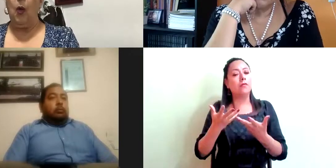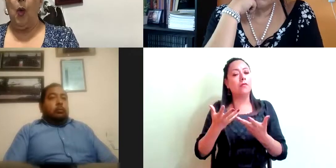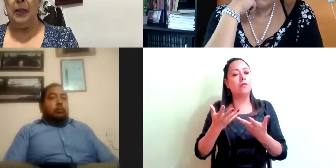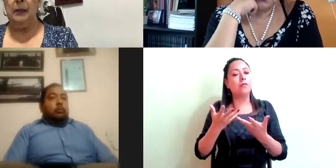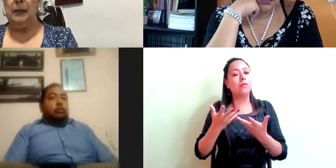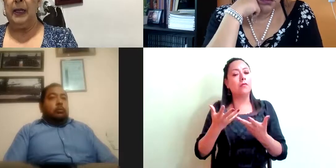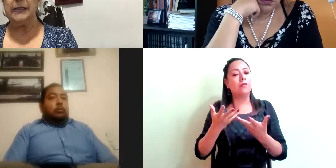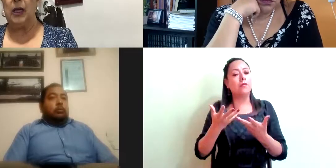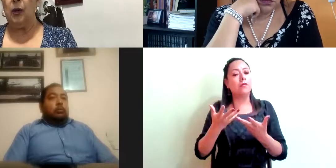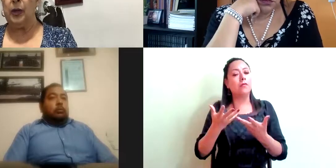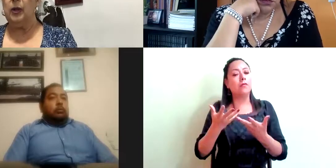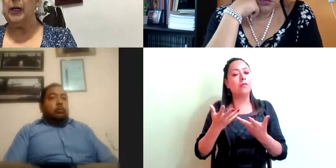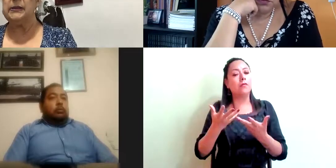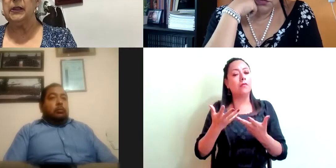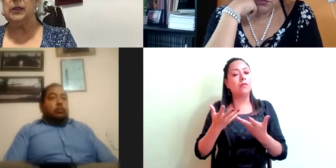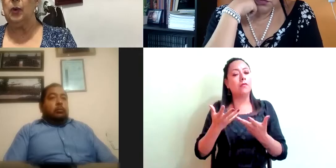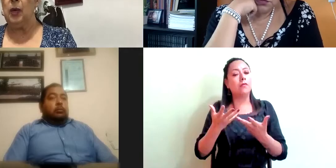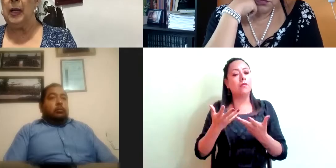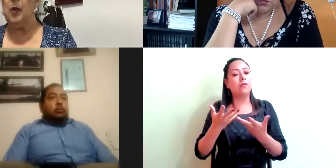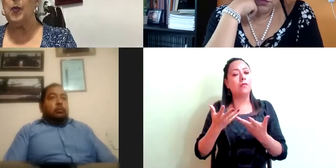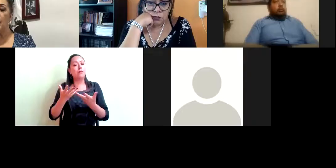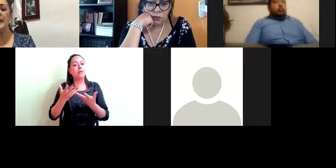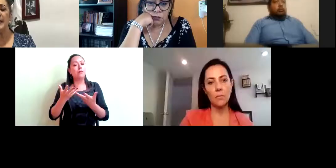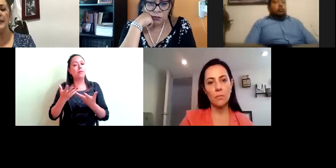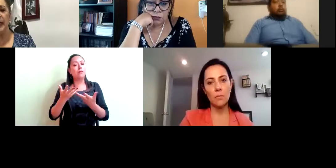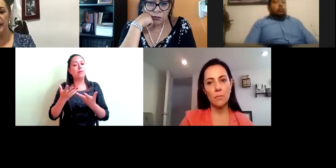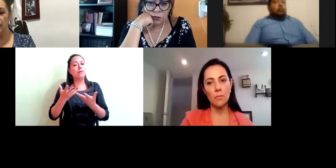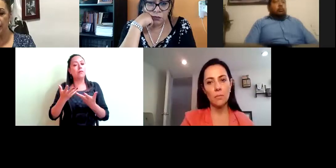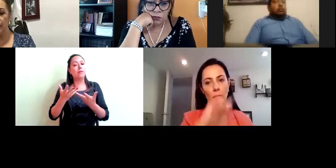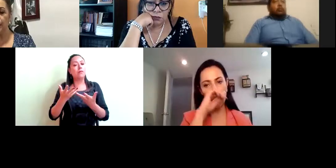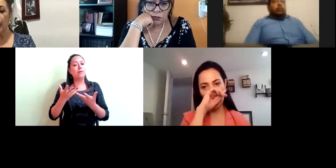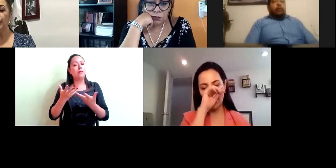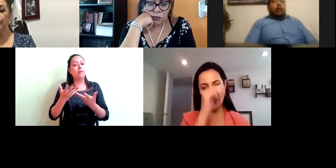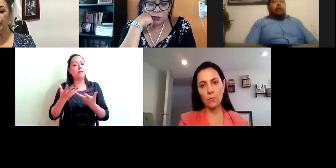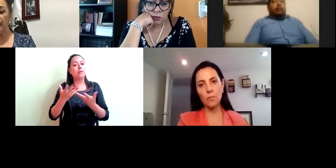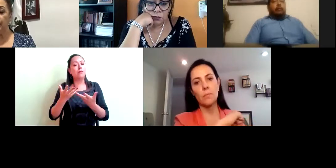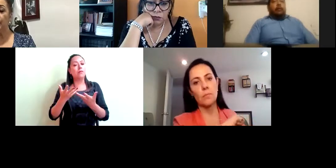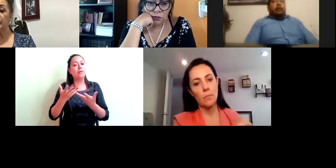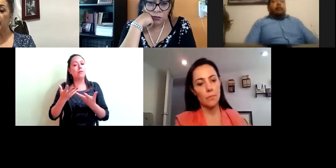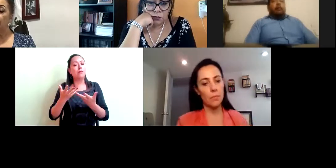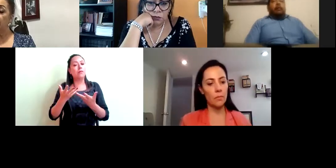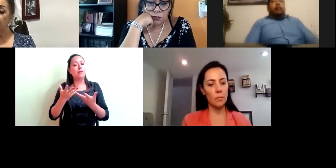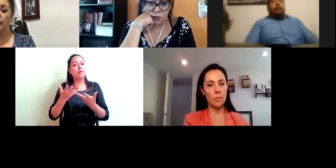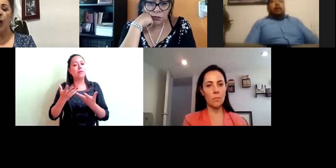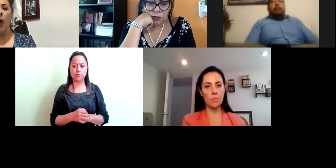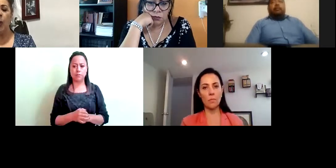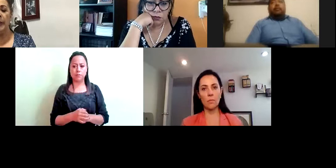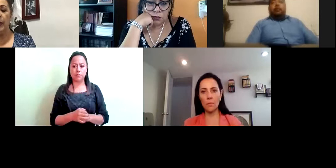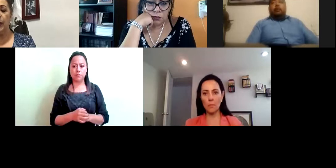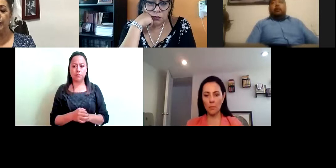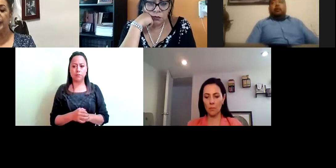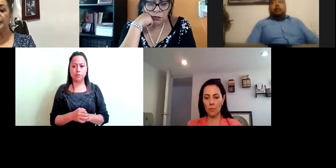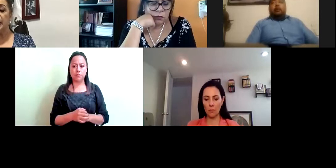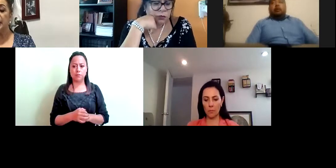el cual este órgano legislativo local puede realizar exhortos, solicitudes, recomendaciones o